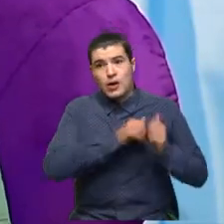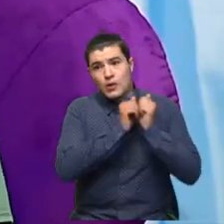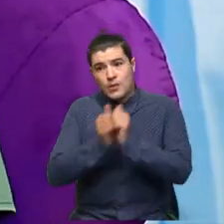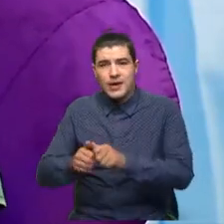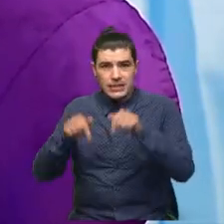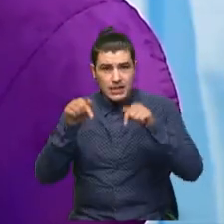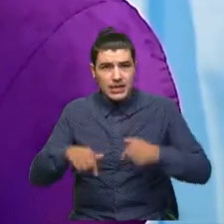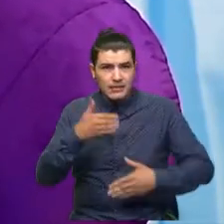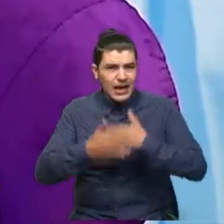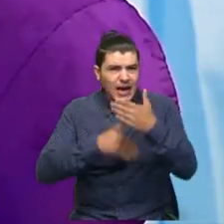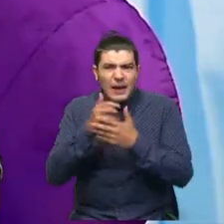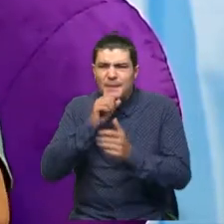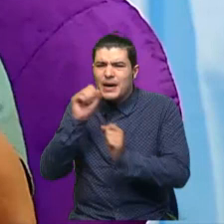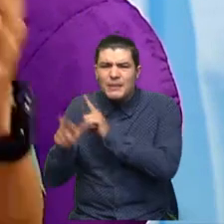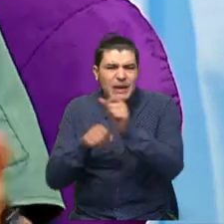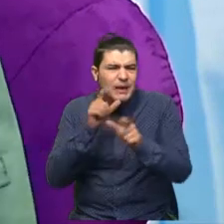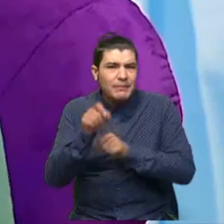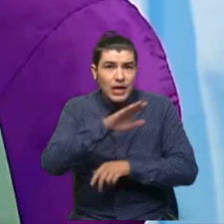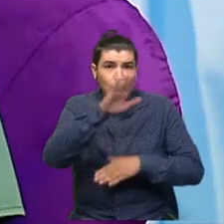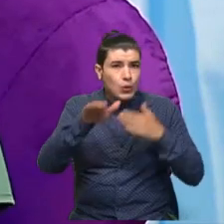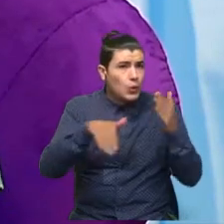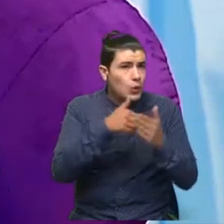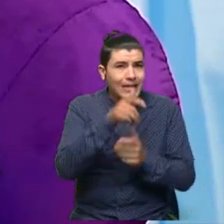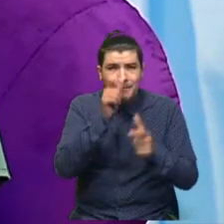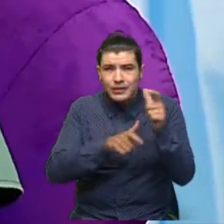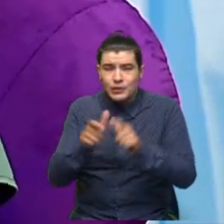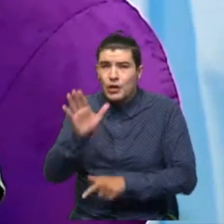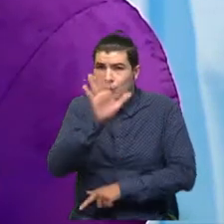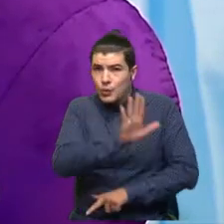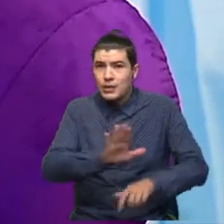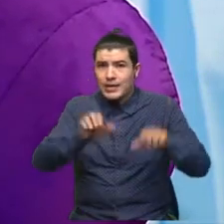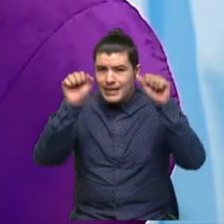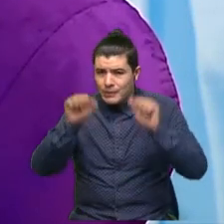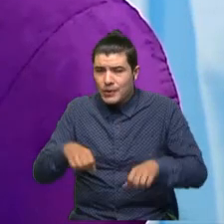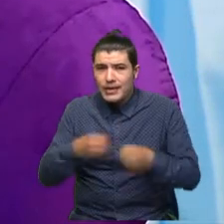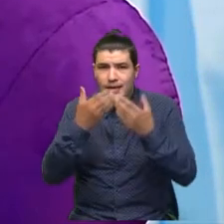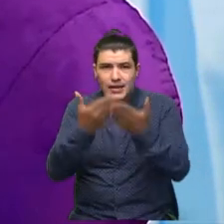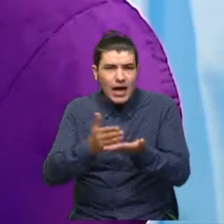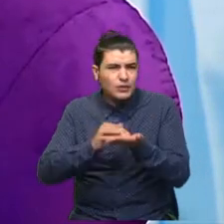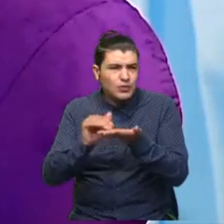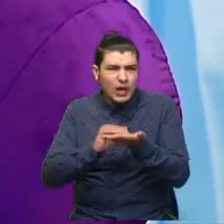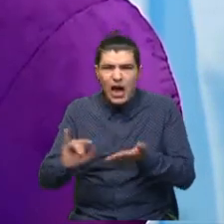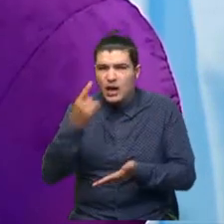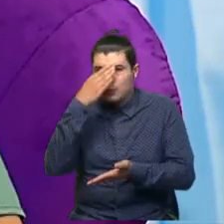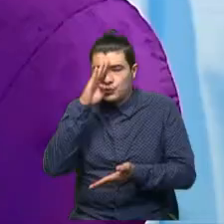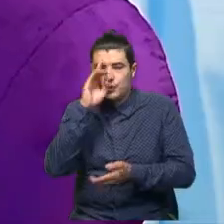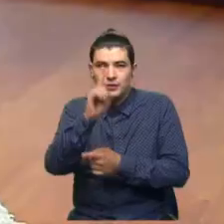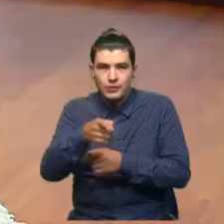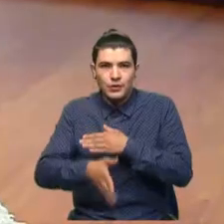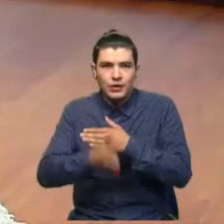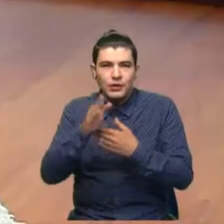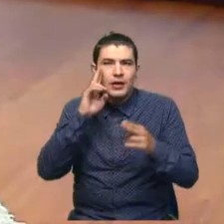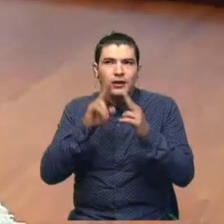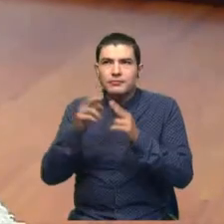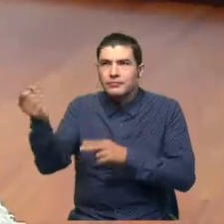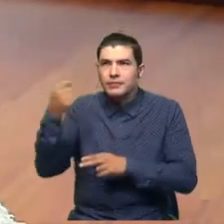compañía, haciéndonos las preguntas para que todos nuestros televidentes puedan resolver sus dudas junto a ustedes. Vamos a continuar con la siguiente pregunta